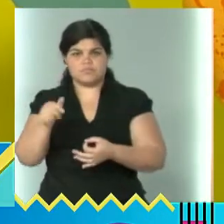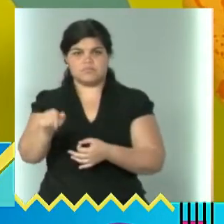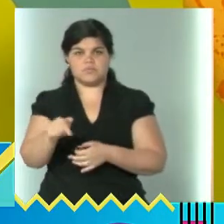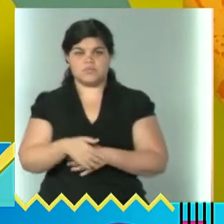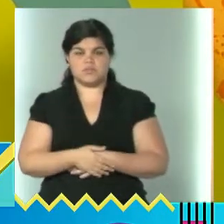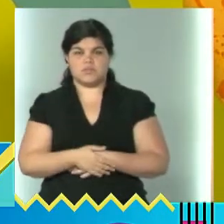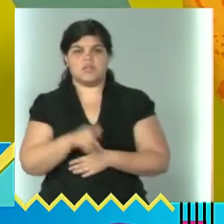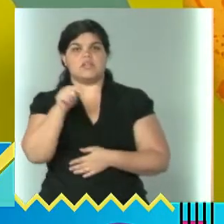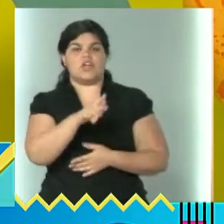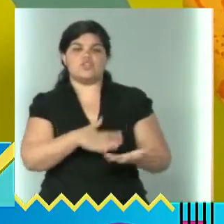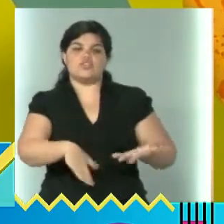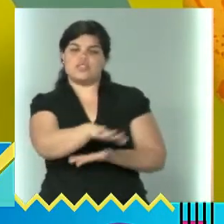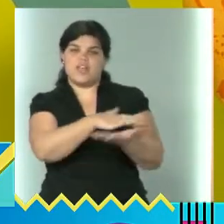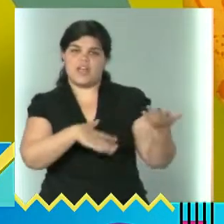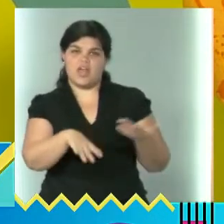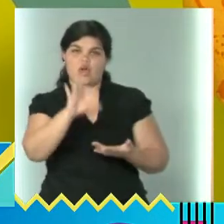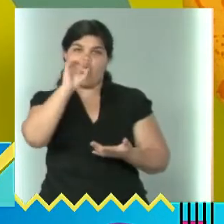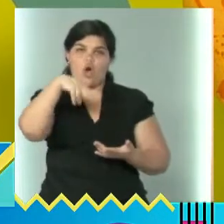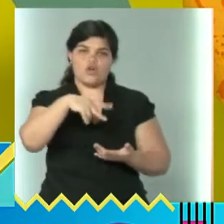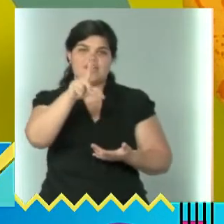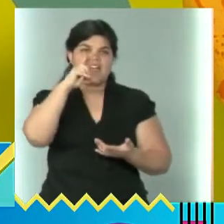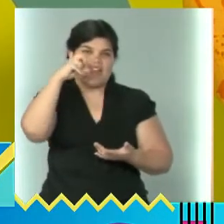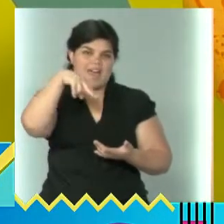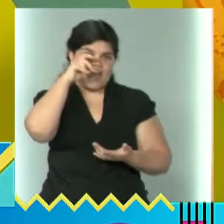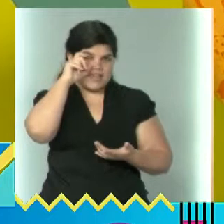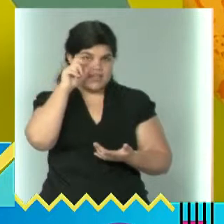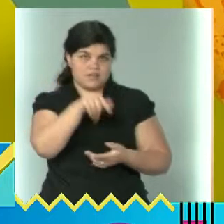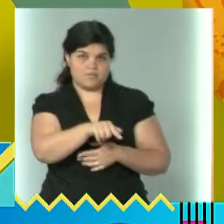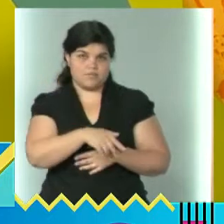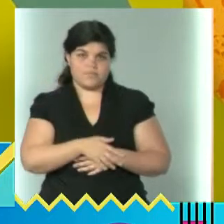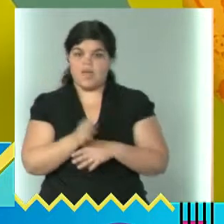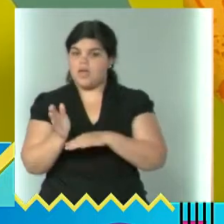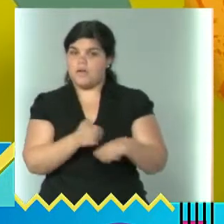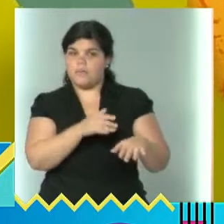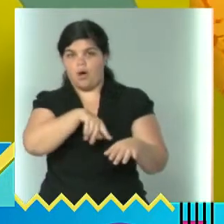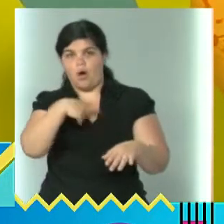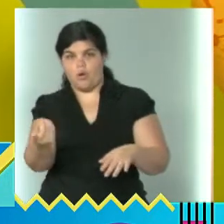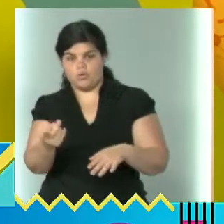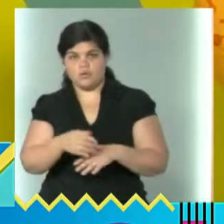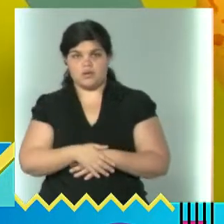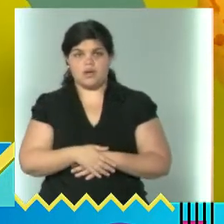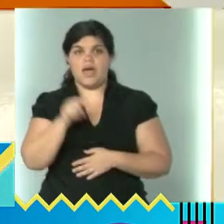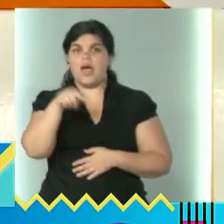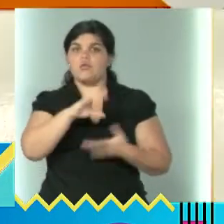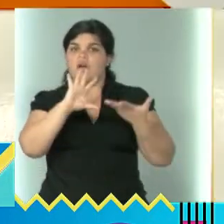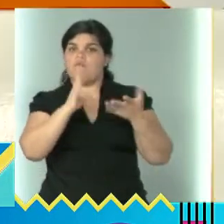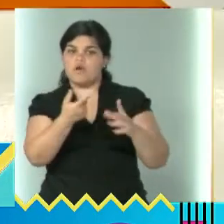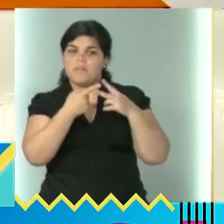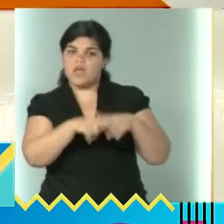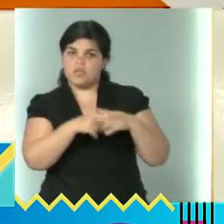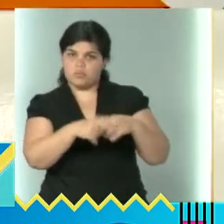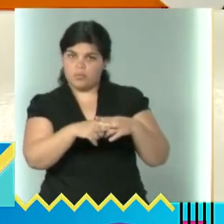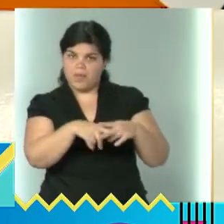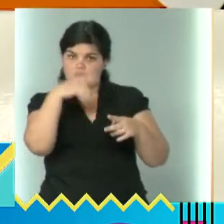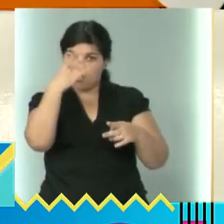socialidad online penetra la socialidad offline y ya incluso no como un instrumento de comunicación. Cuando uno